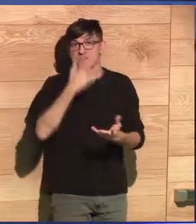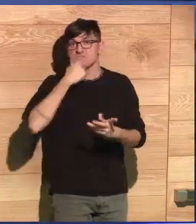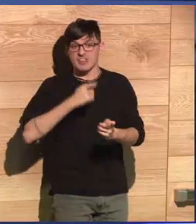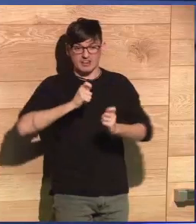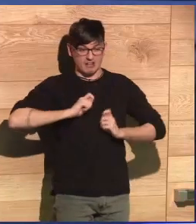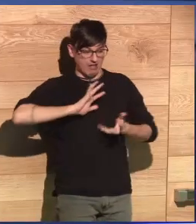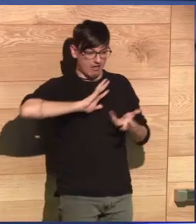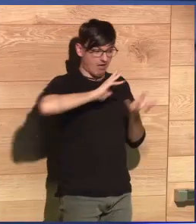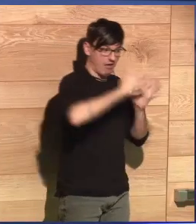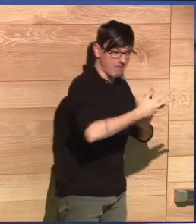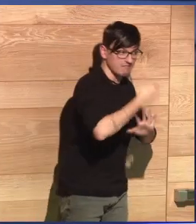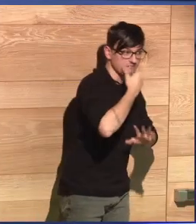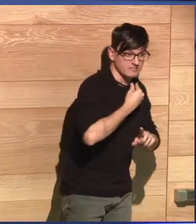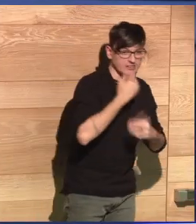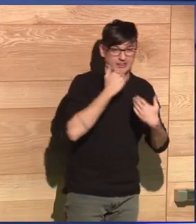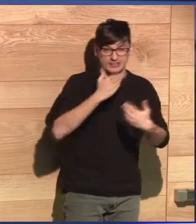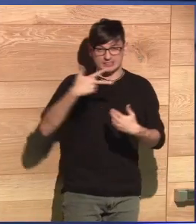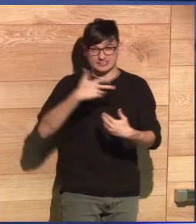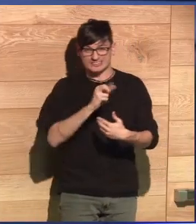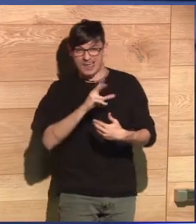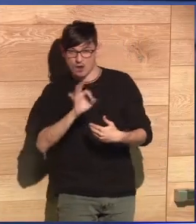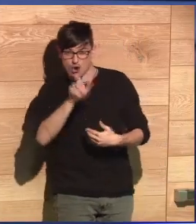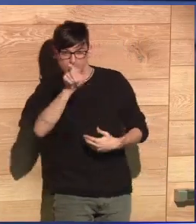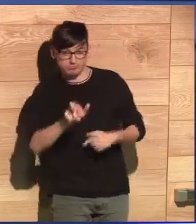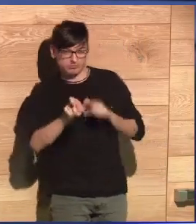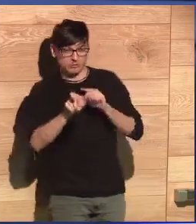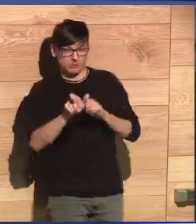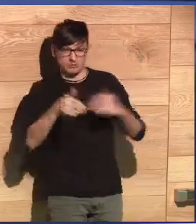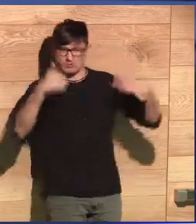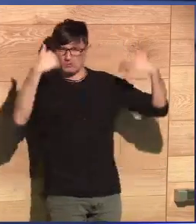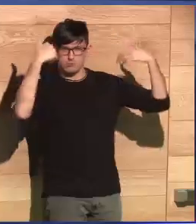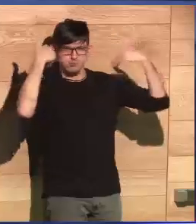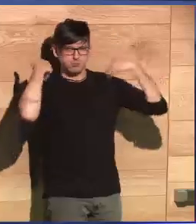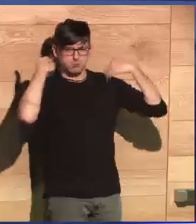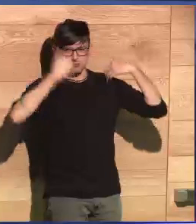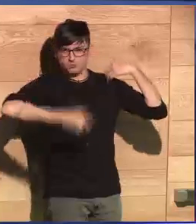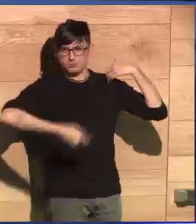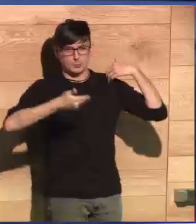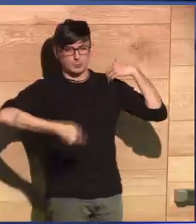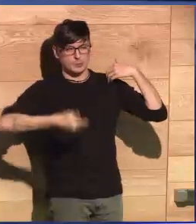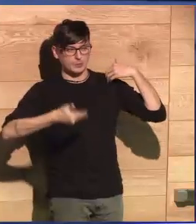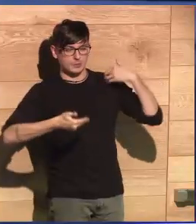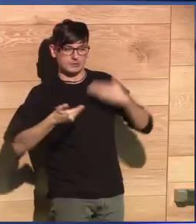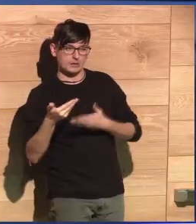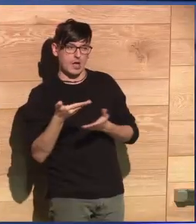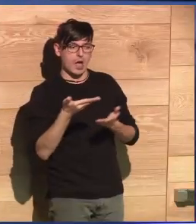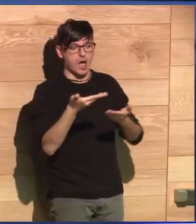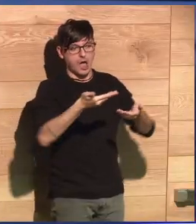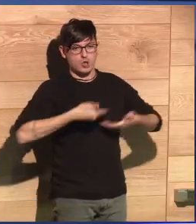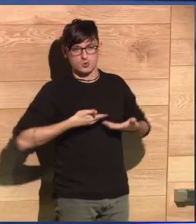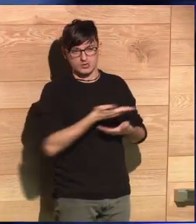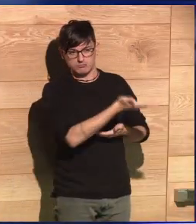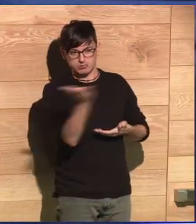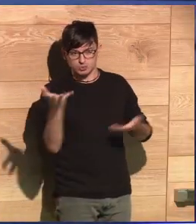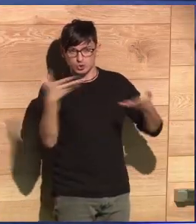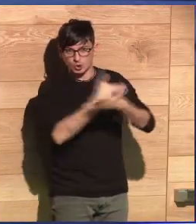pues luego gracias a gente como Charo, que ha llevado todo el peso una gran parte, ¿no?, del peso de esto y la ayuda de todos los